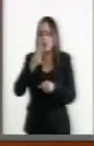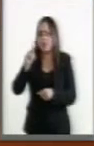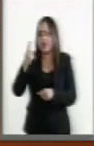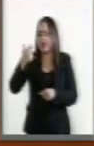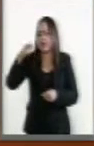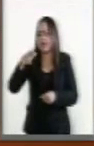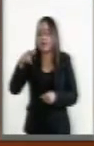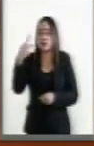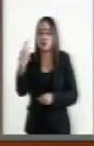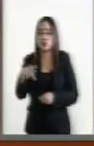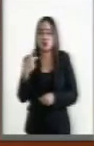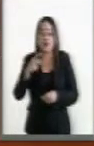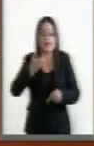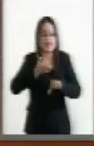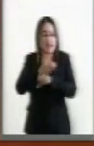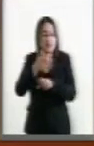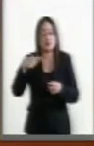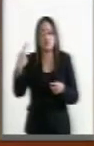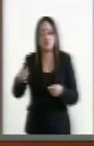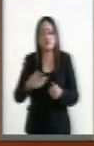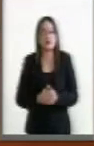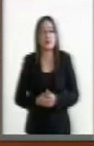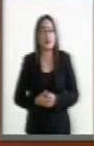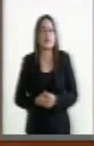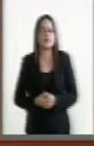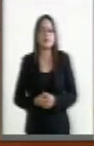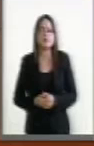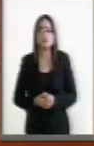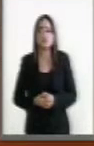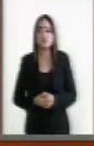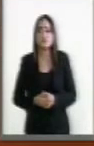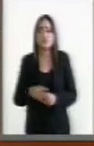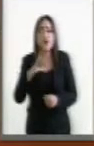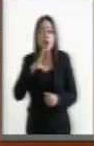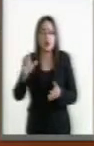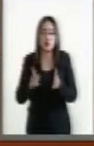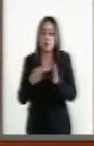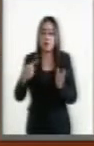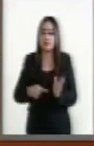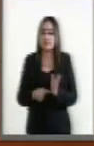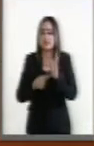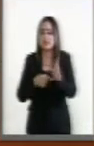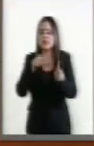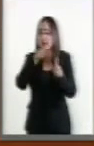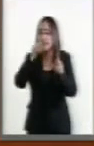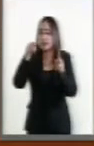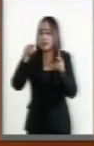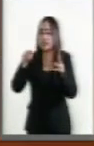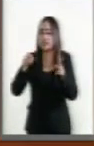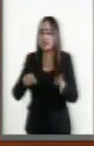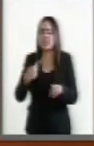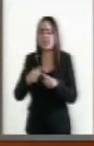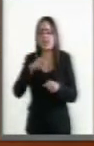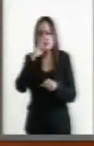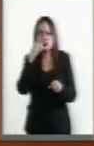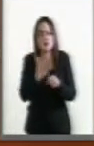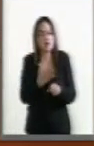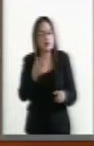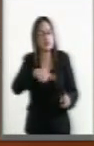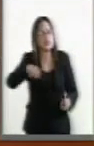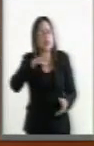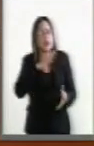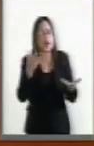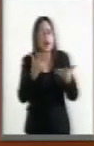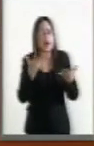del Estado. Sabiendo que existe otro caso más y que fue provocado en